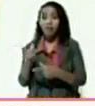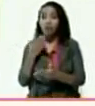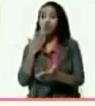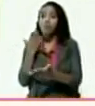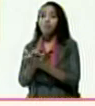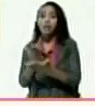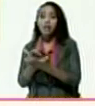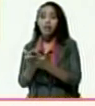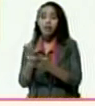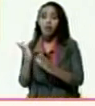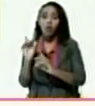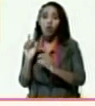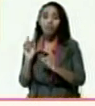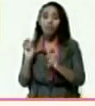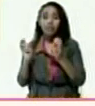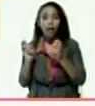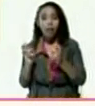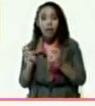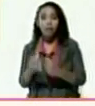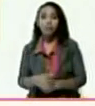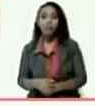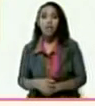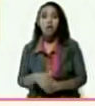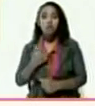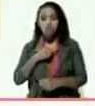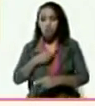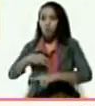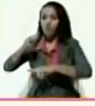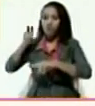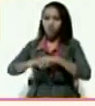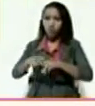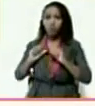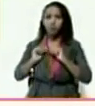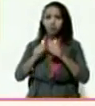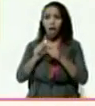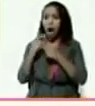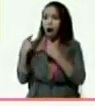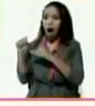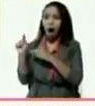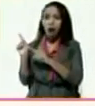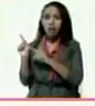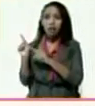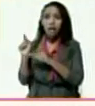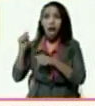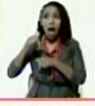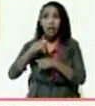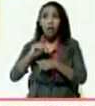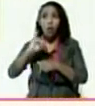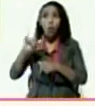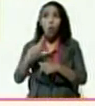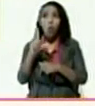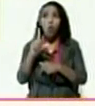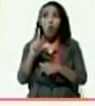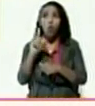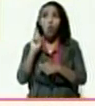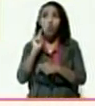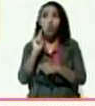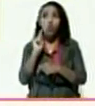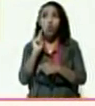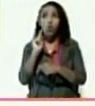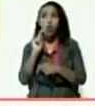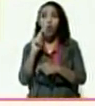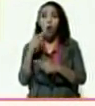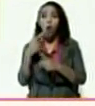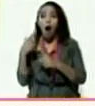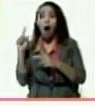piden. Y nos sentamos inicialmente con ellos. Ahí está, de los que están aquí, creo que Julio es uno, ¿verdad? Julio, pero ahí